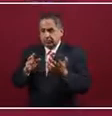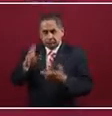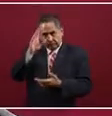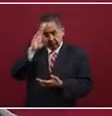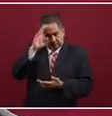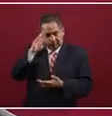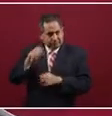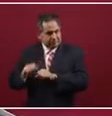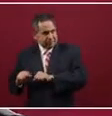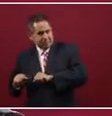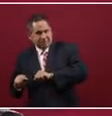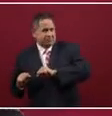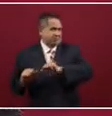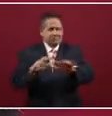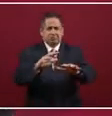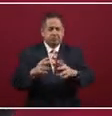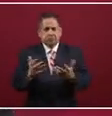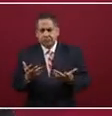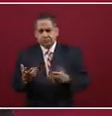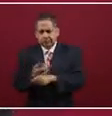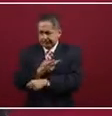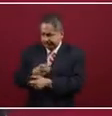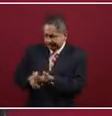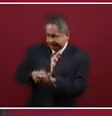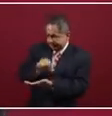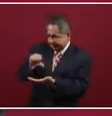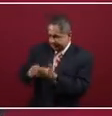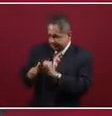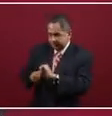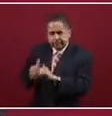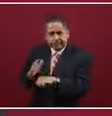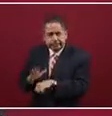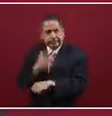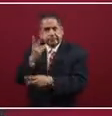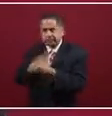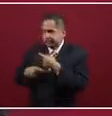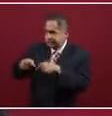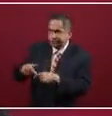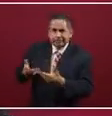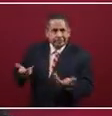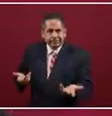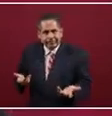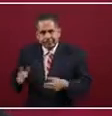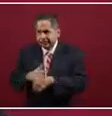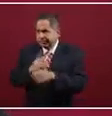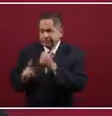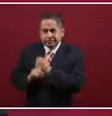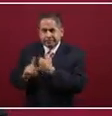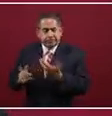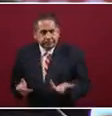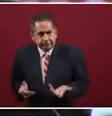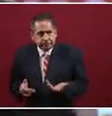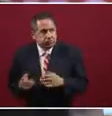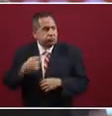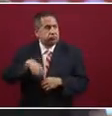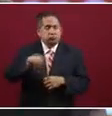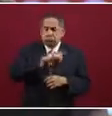éxodo. ¿Qué sucede en Centroamérica para explicar esto? ¿Cómo podemos organizar una respuesta